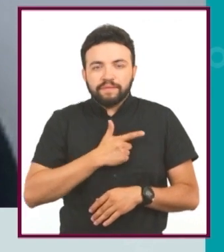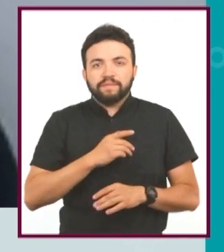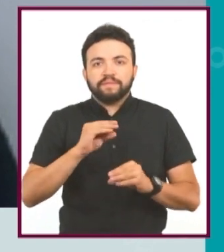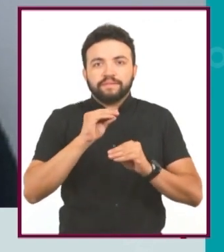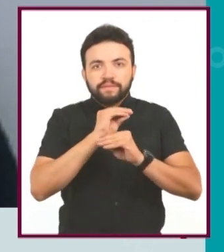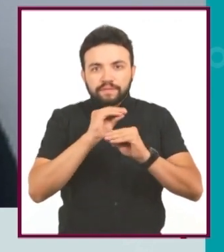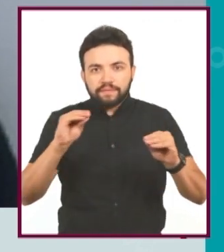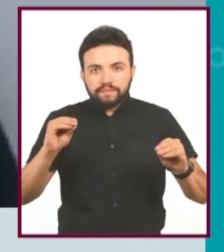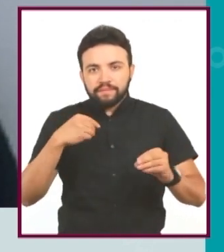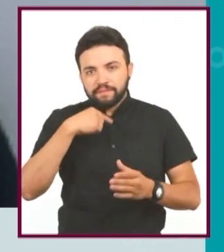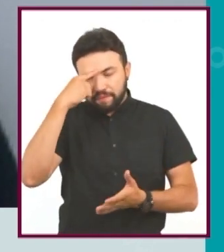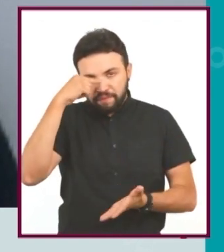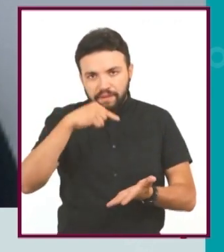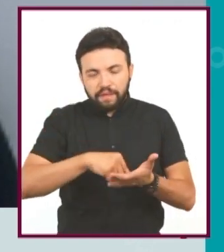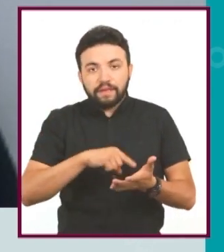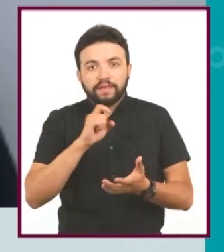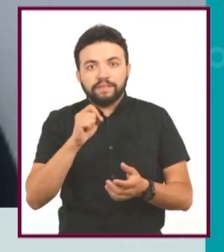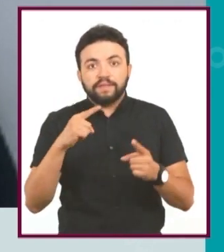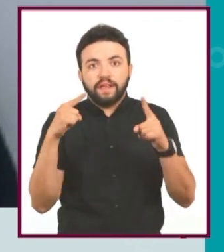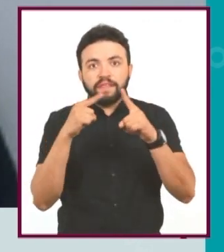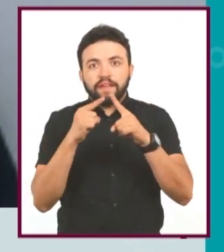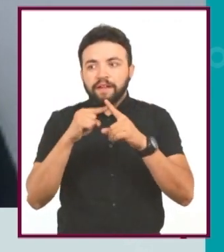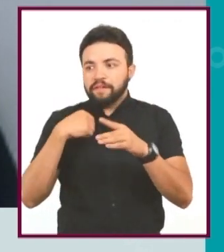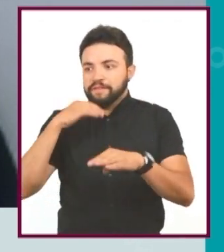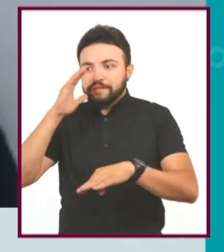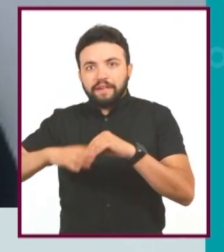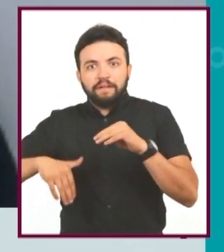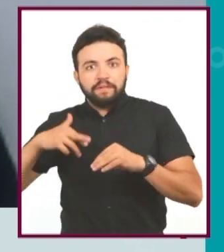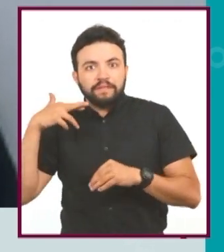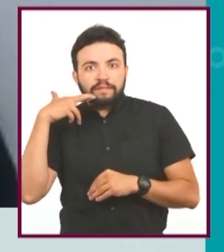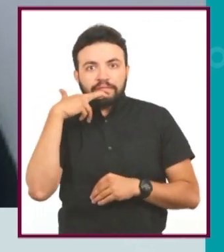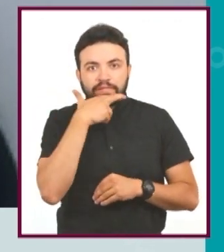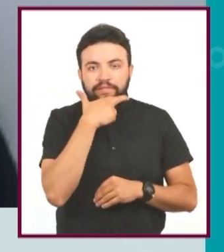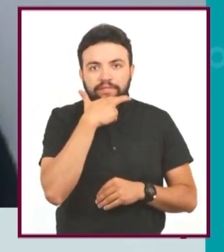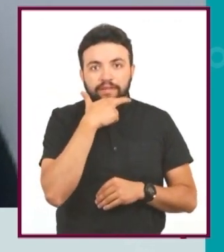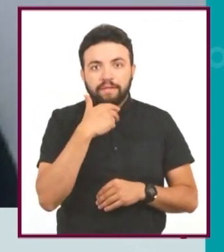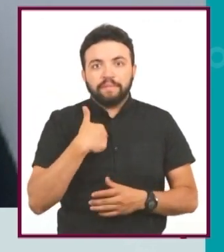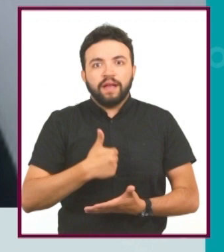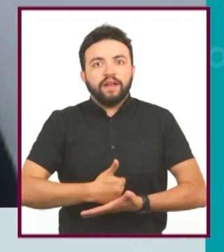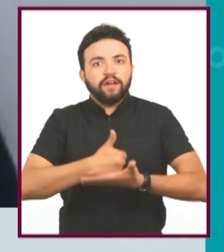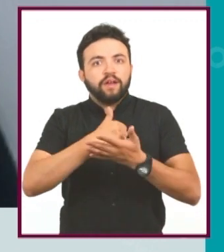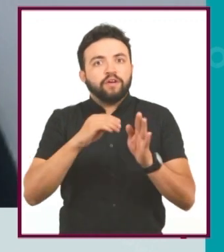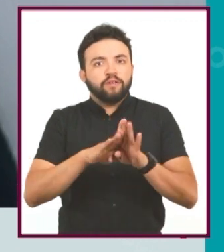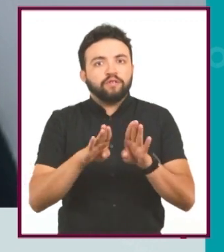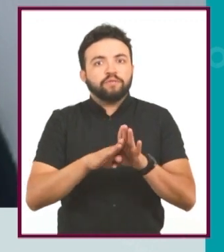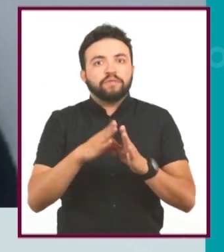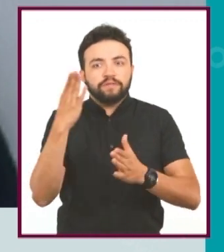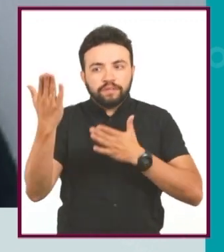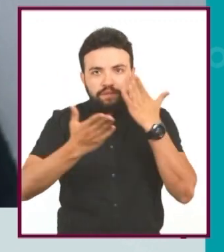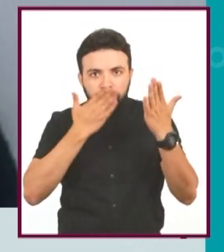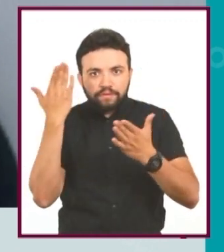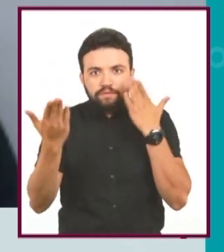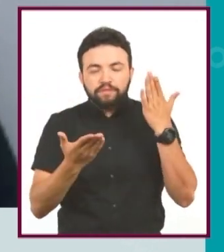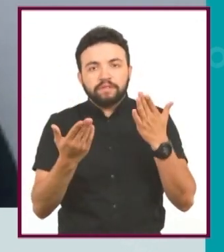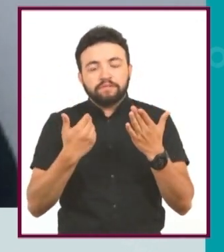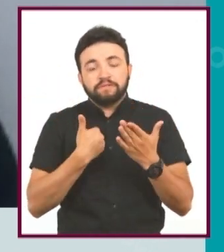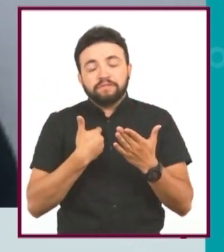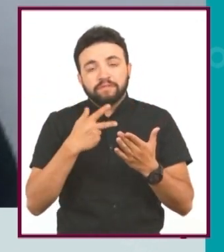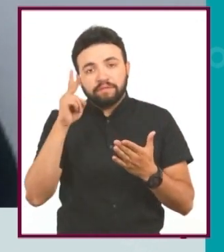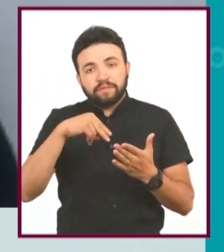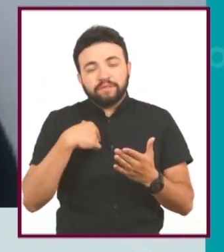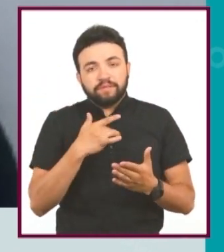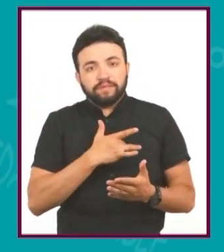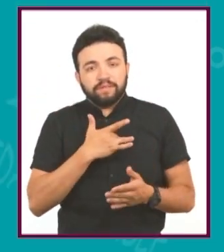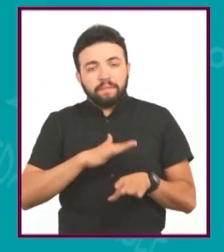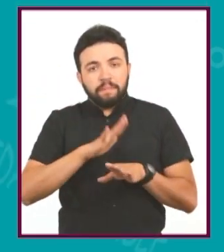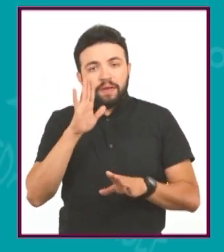silencio, creo que termino la tarea más rápido. Me ayuda a estudiar y me hace sentir más